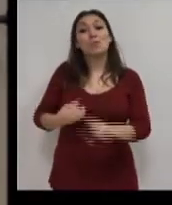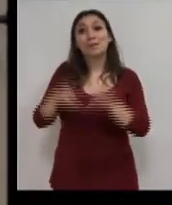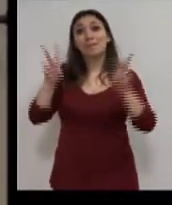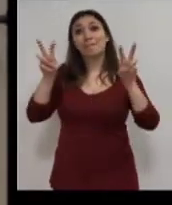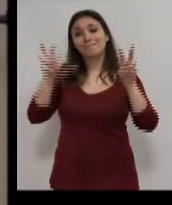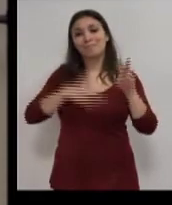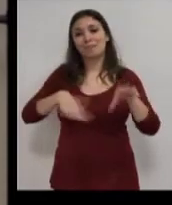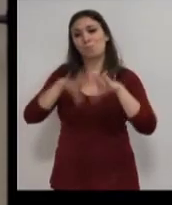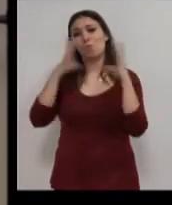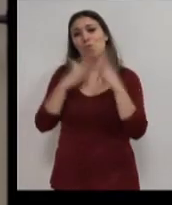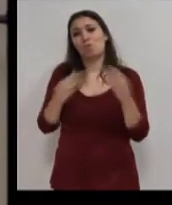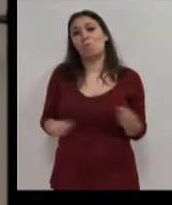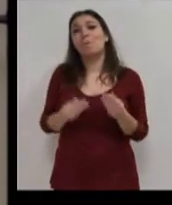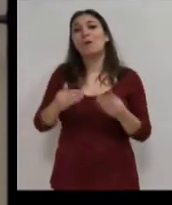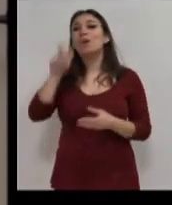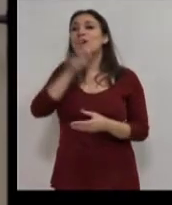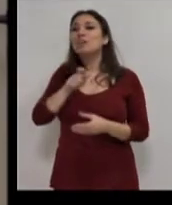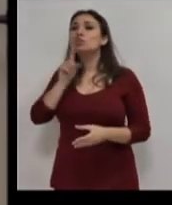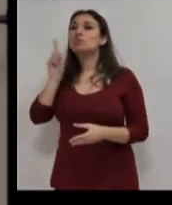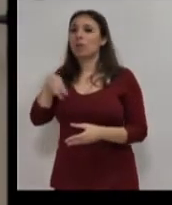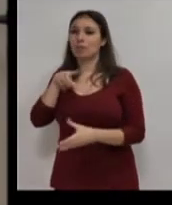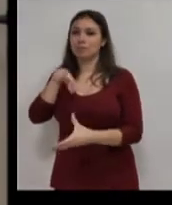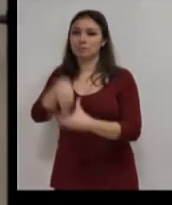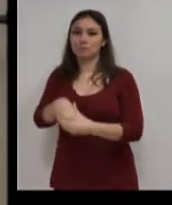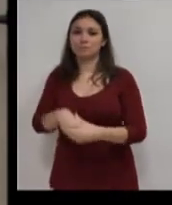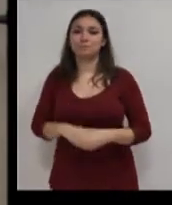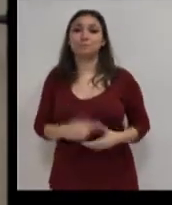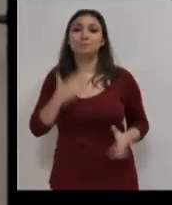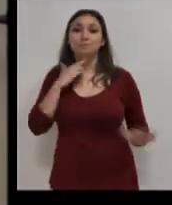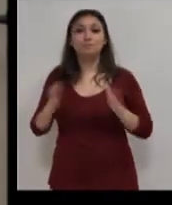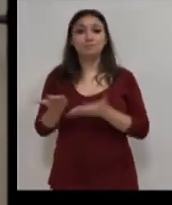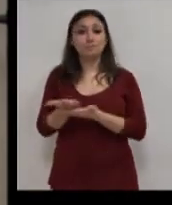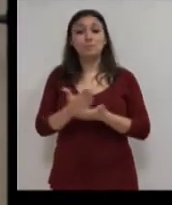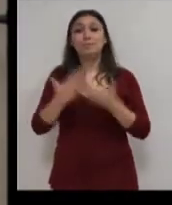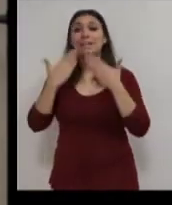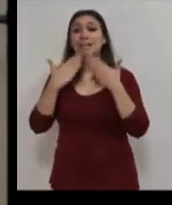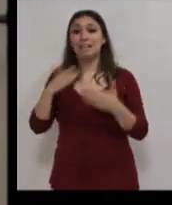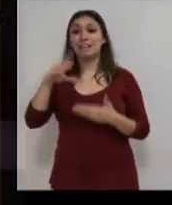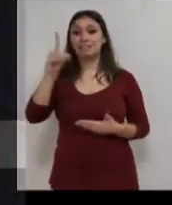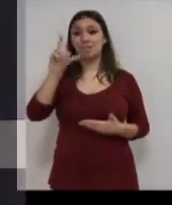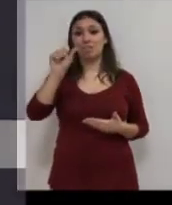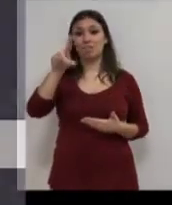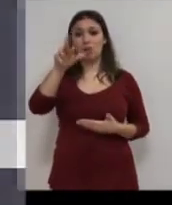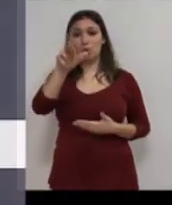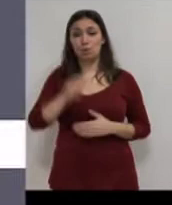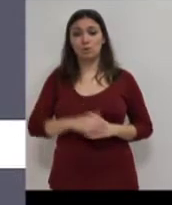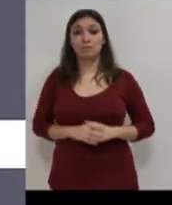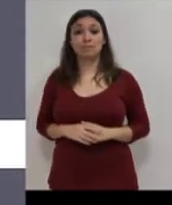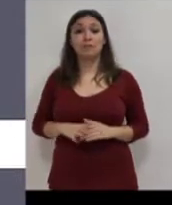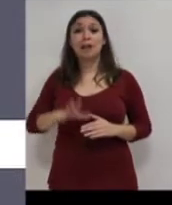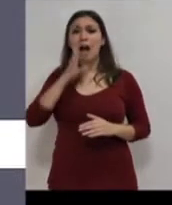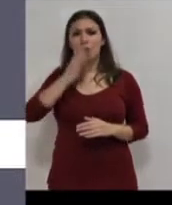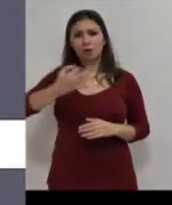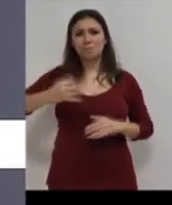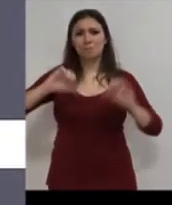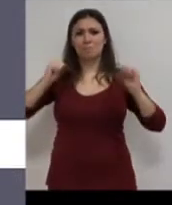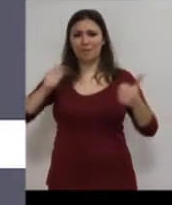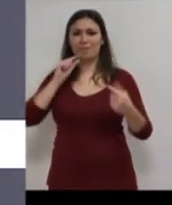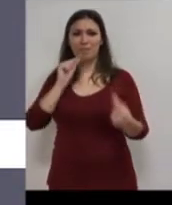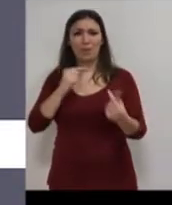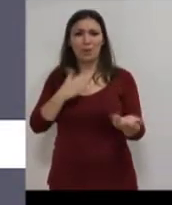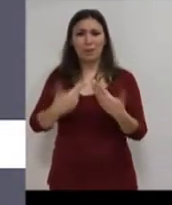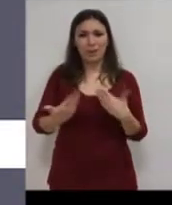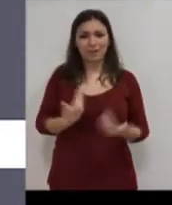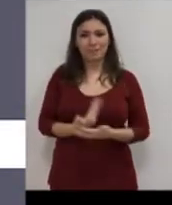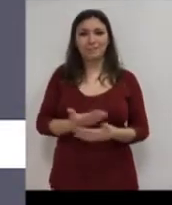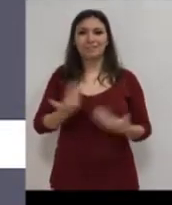hacer, digamos que la utopía de un mundo mejor, pero para todas las personas. Muy bien, pues muchas gracias, Daura. Y ahora,